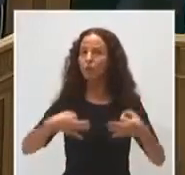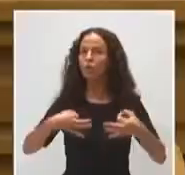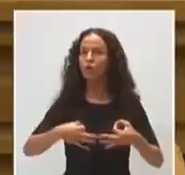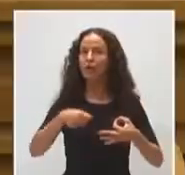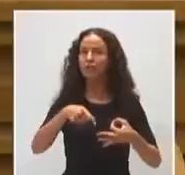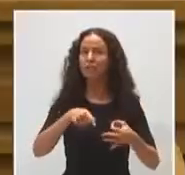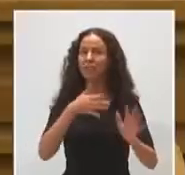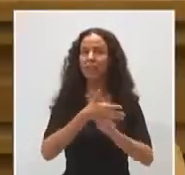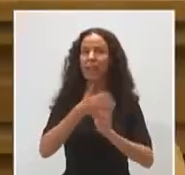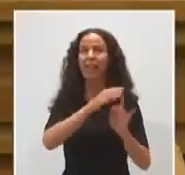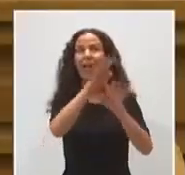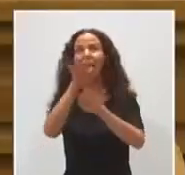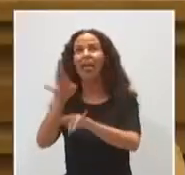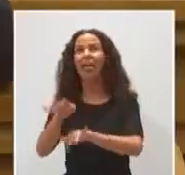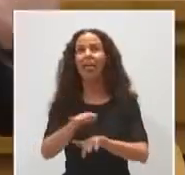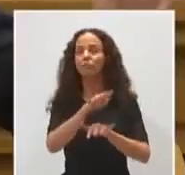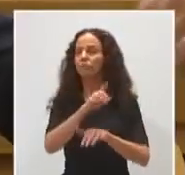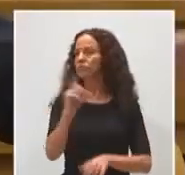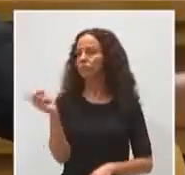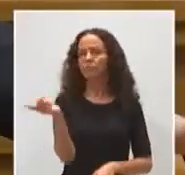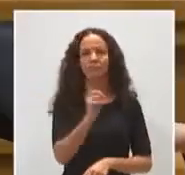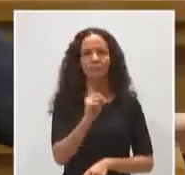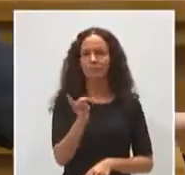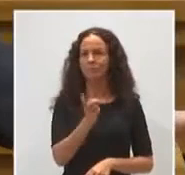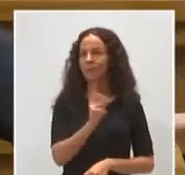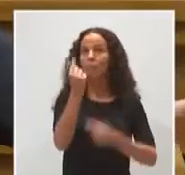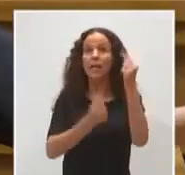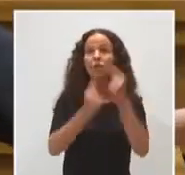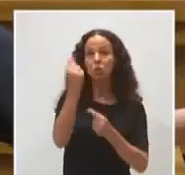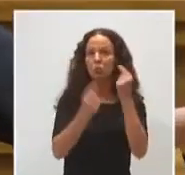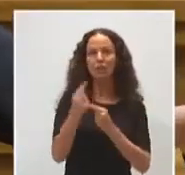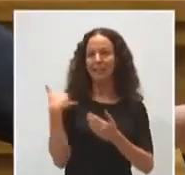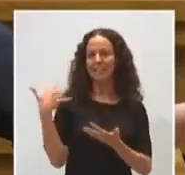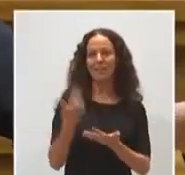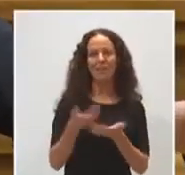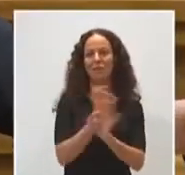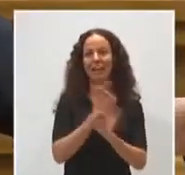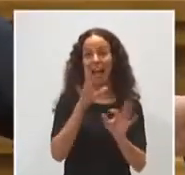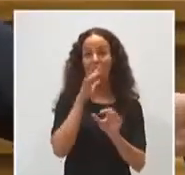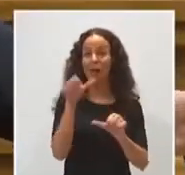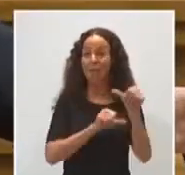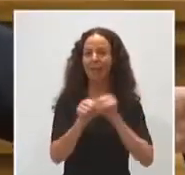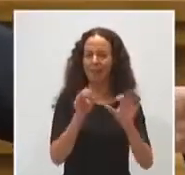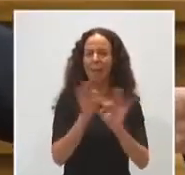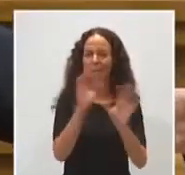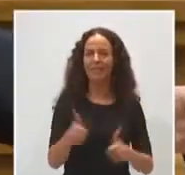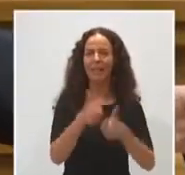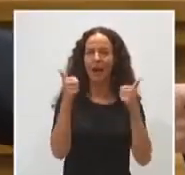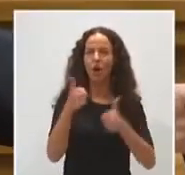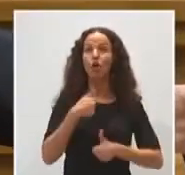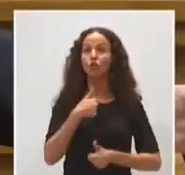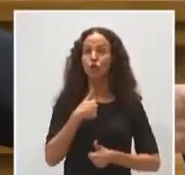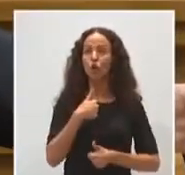no es demagogia les aseguro que no es demagogia los presupuestos lo han ido dejando claves lo van a dejar más claro todavía soy capaz de aguantar